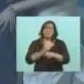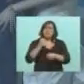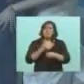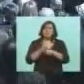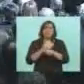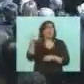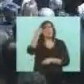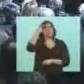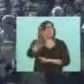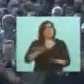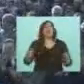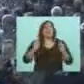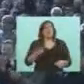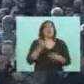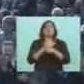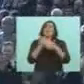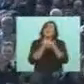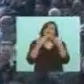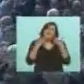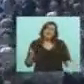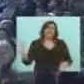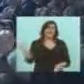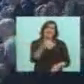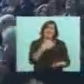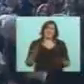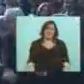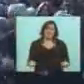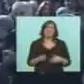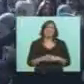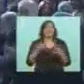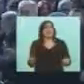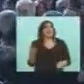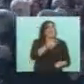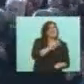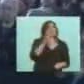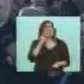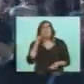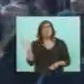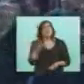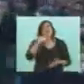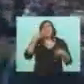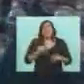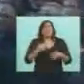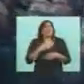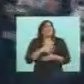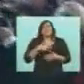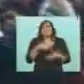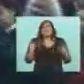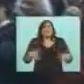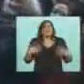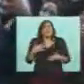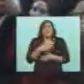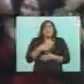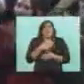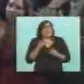impensadas. Muchas gracias a todos, muchas gracias a todas. La verdad que me siento muy